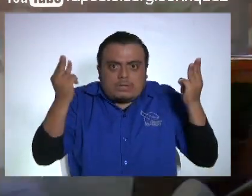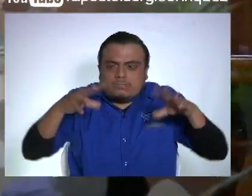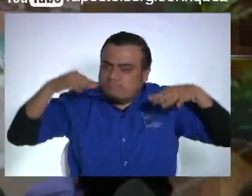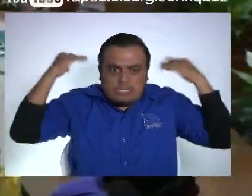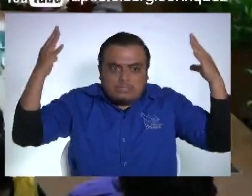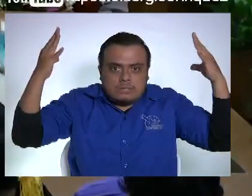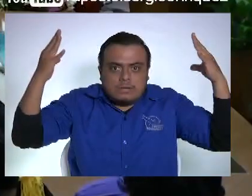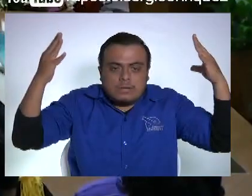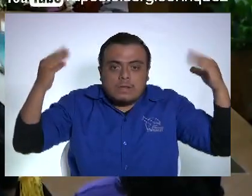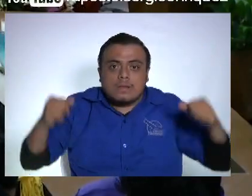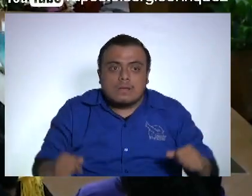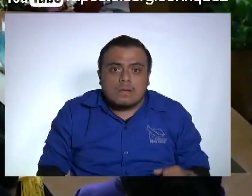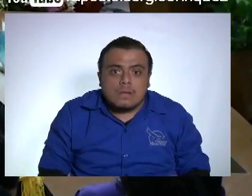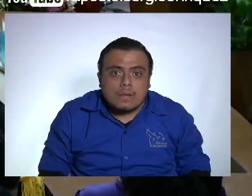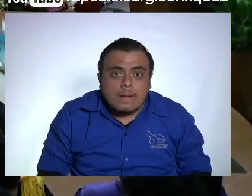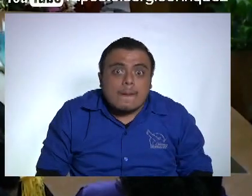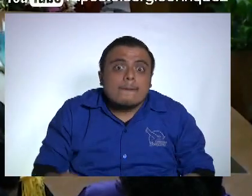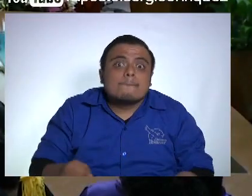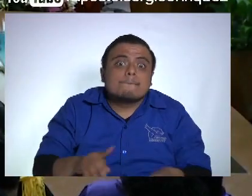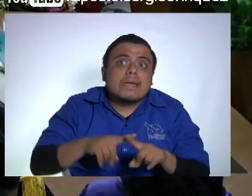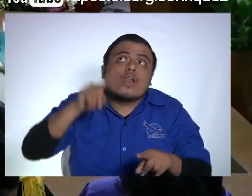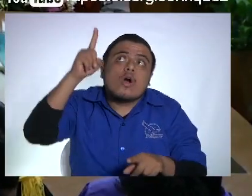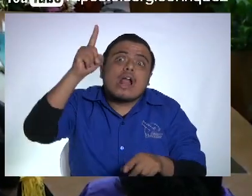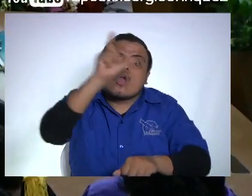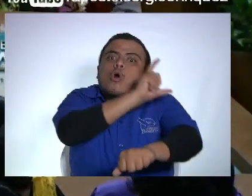creer que Él sigue haciendo milagros,